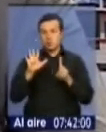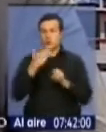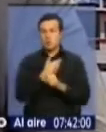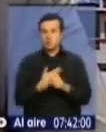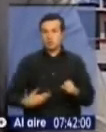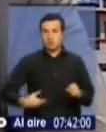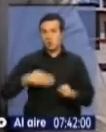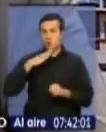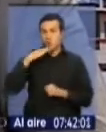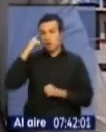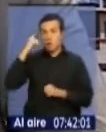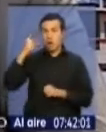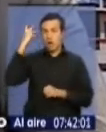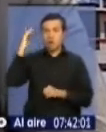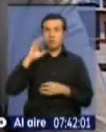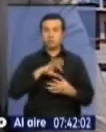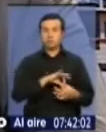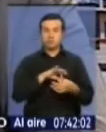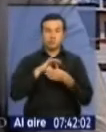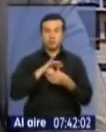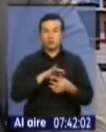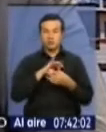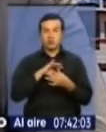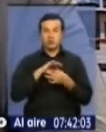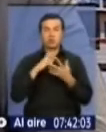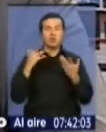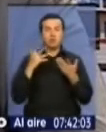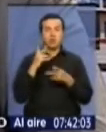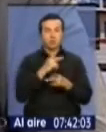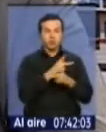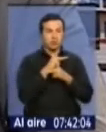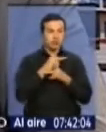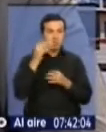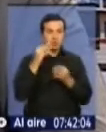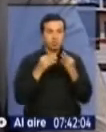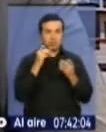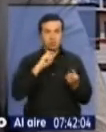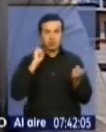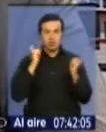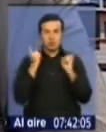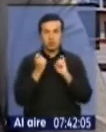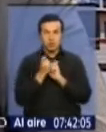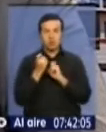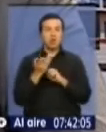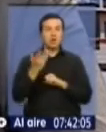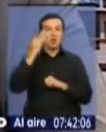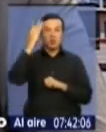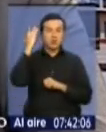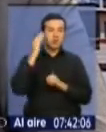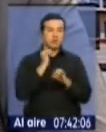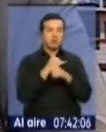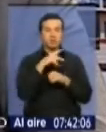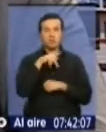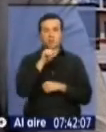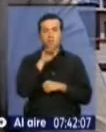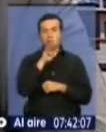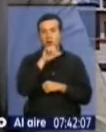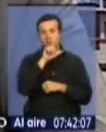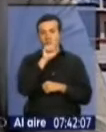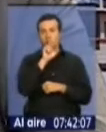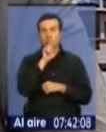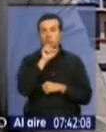correísmo. Desde el famoso triunvirato, este Consejo de la Judicatura de Transición, de tres, donde estaba el ingeniero Pablo Rodríguez,